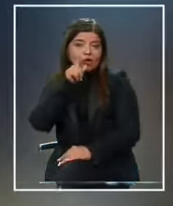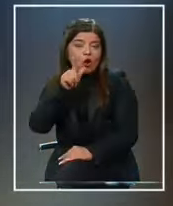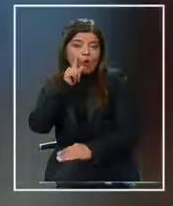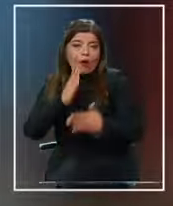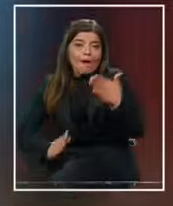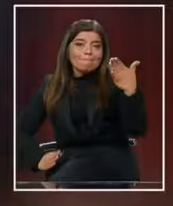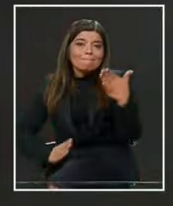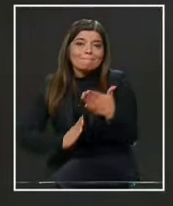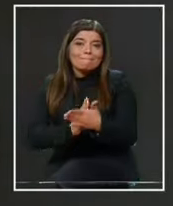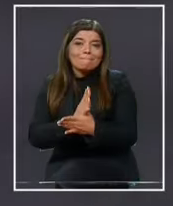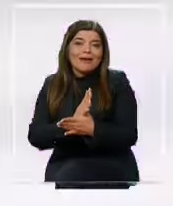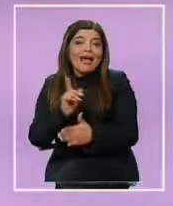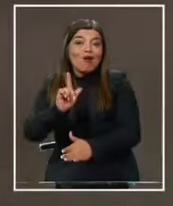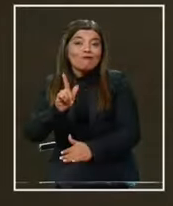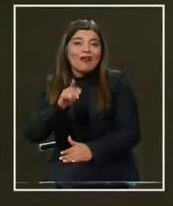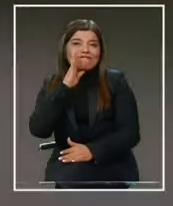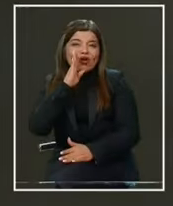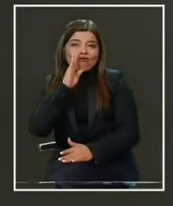frente.